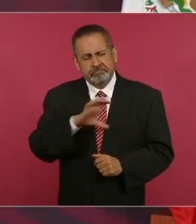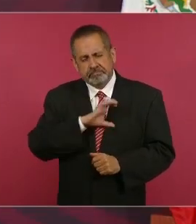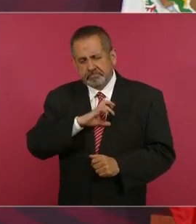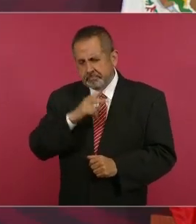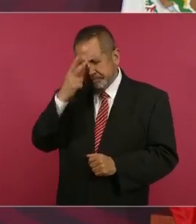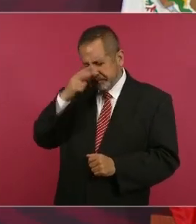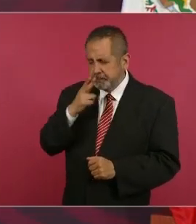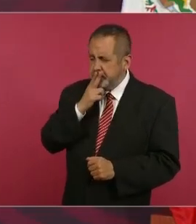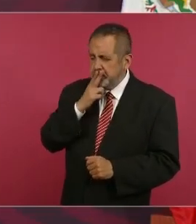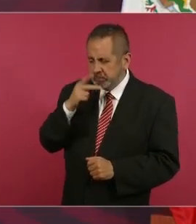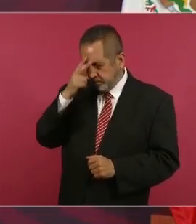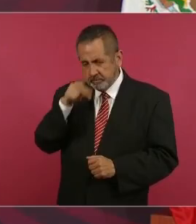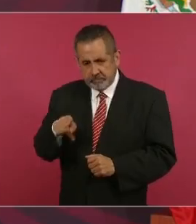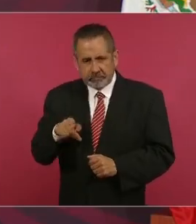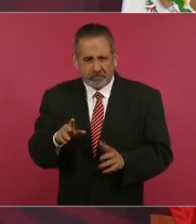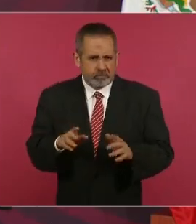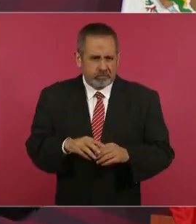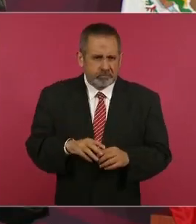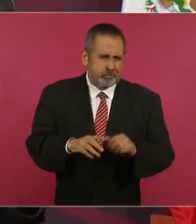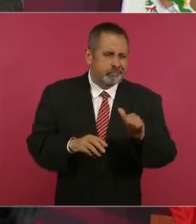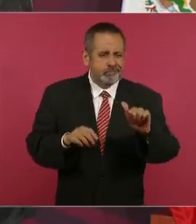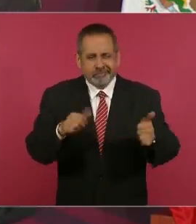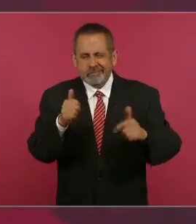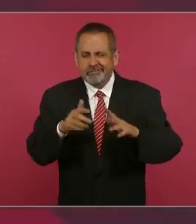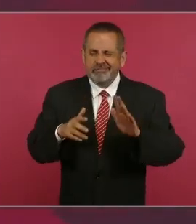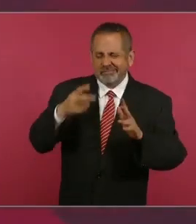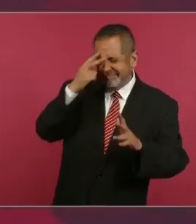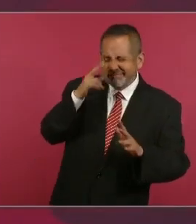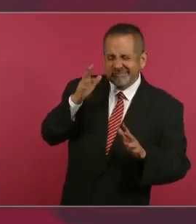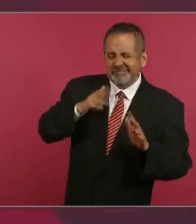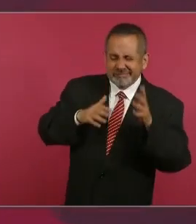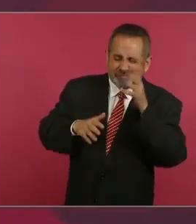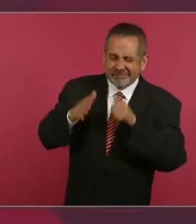México, porque hubieron otros ahí que